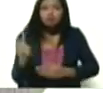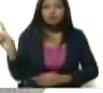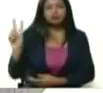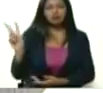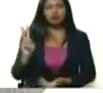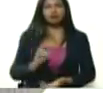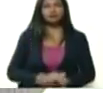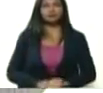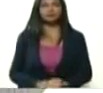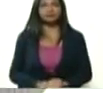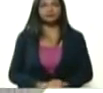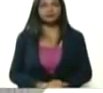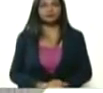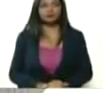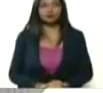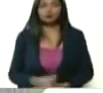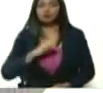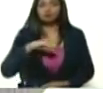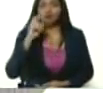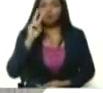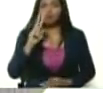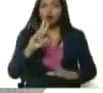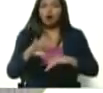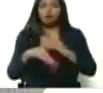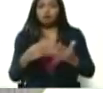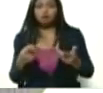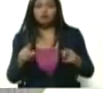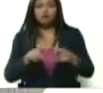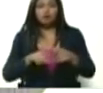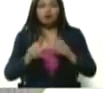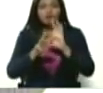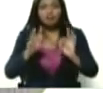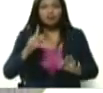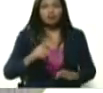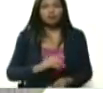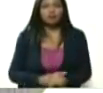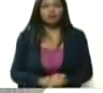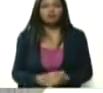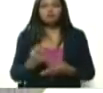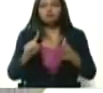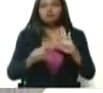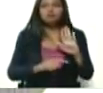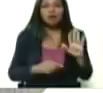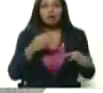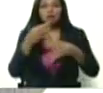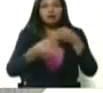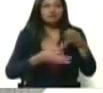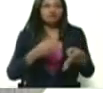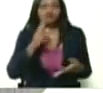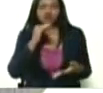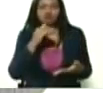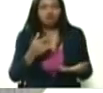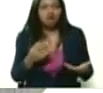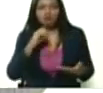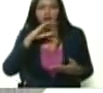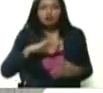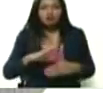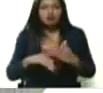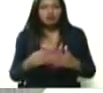realmente, esto entrará dentro de los casos inexplicables de la